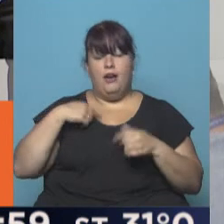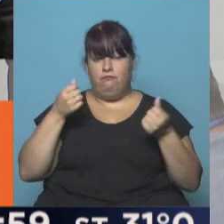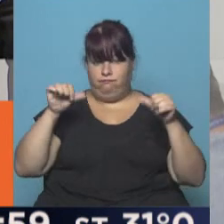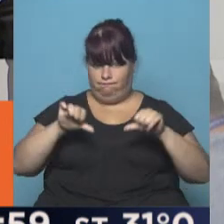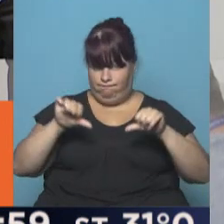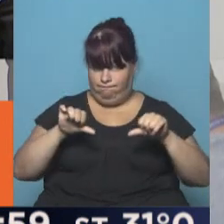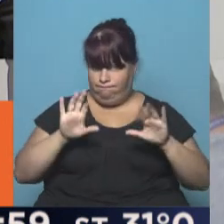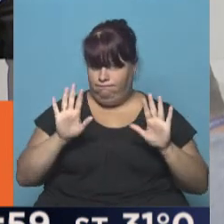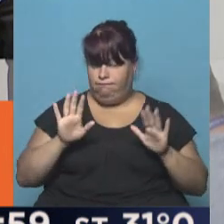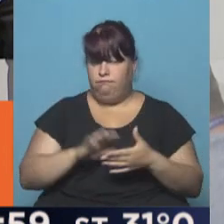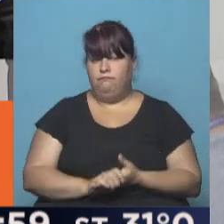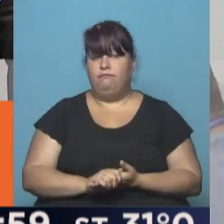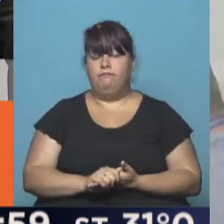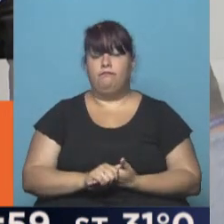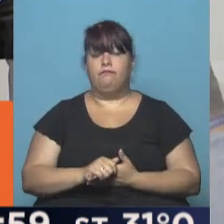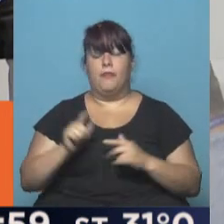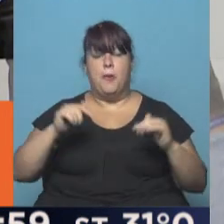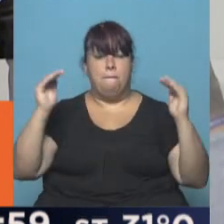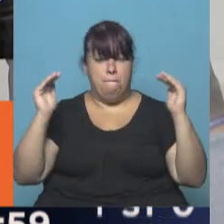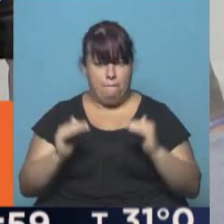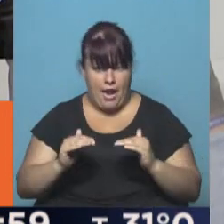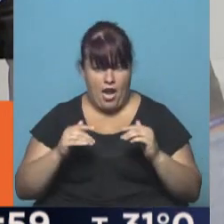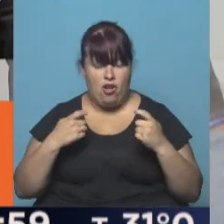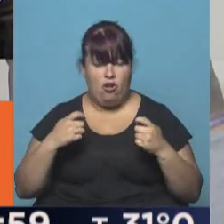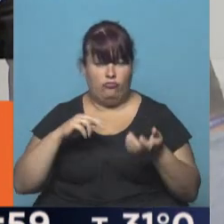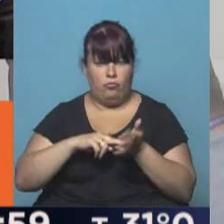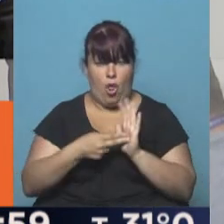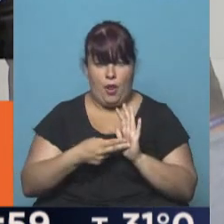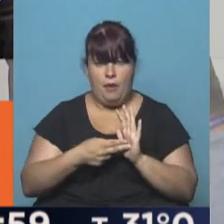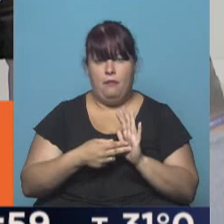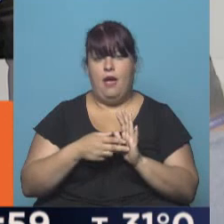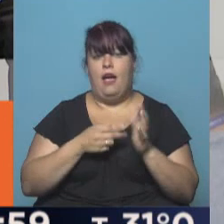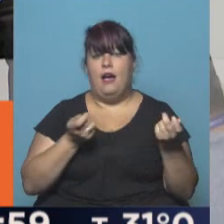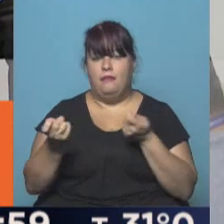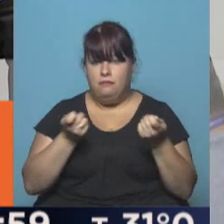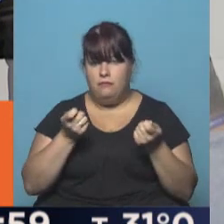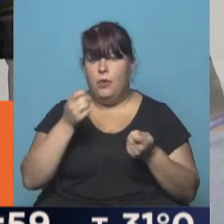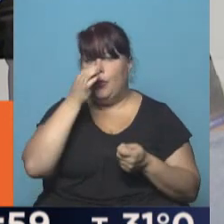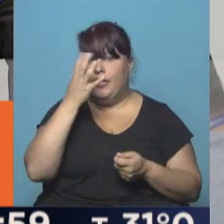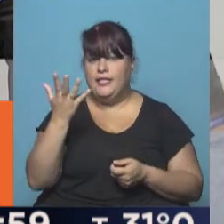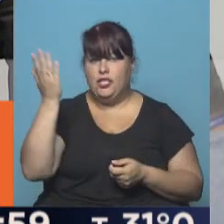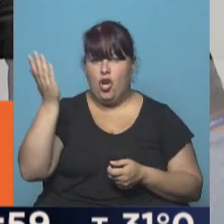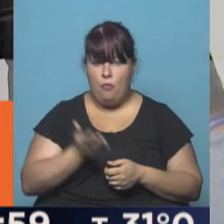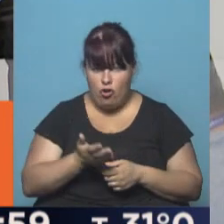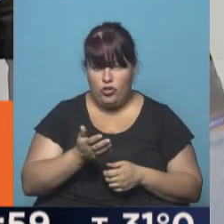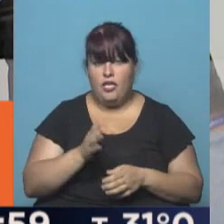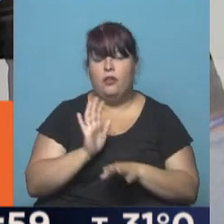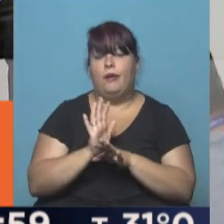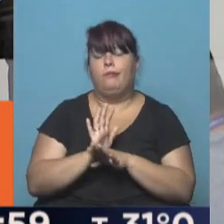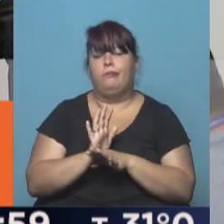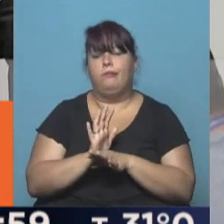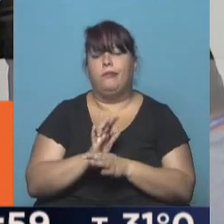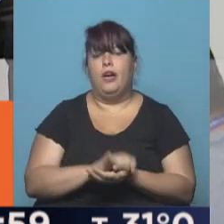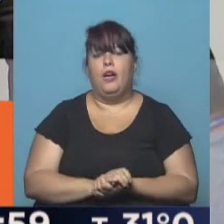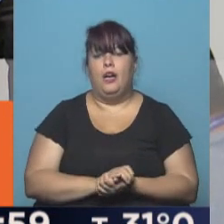déficit lo redujimos en el operativo en un 25%, estamos cerrando